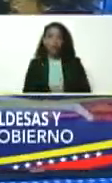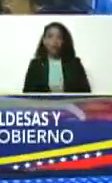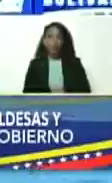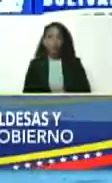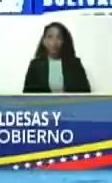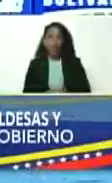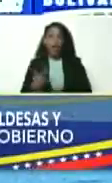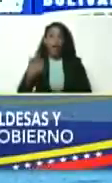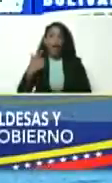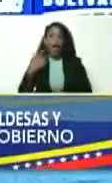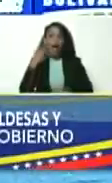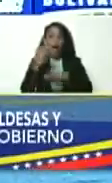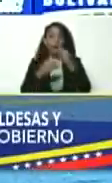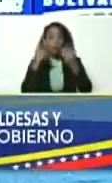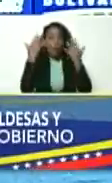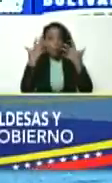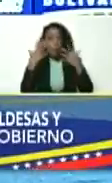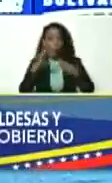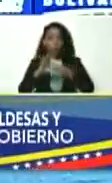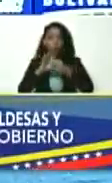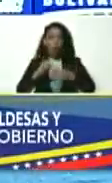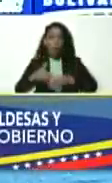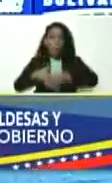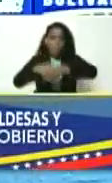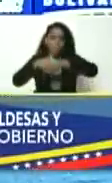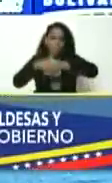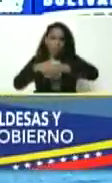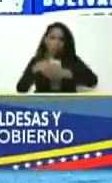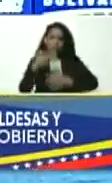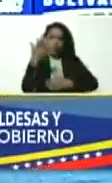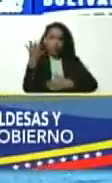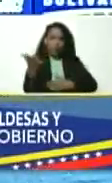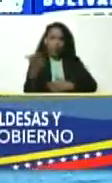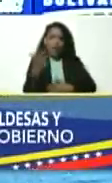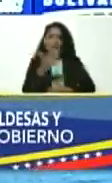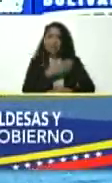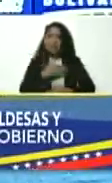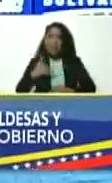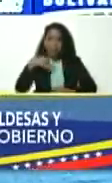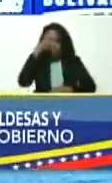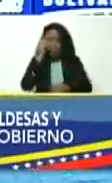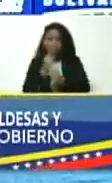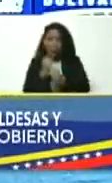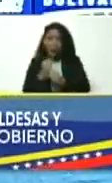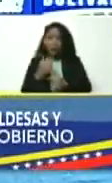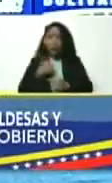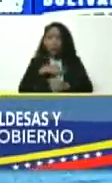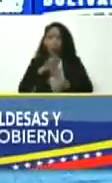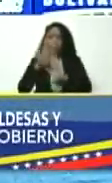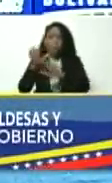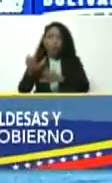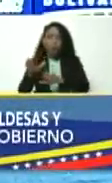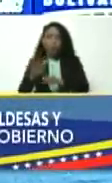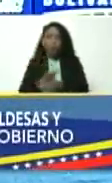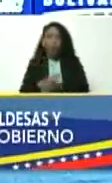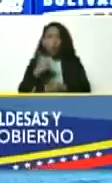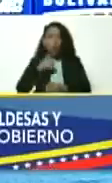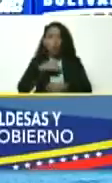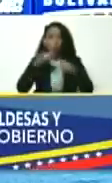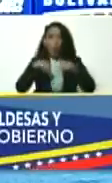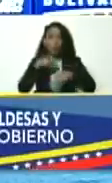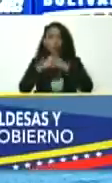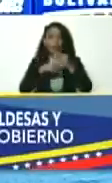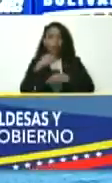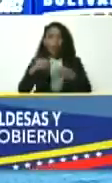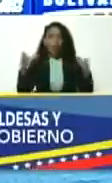tendiendo la mano permanentemente a todo el que quiera trabajar hoy hemos hecho esta reunión del